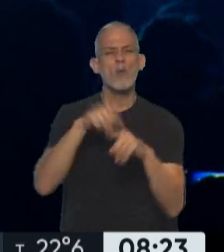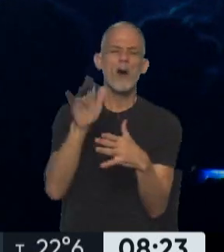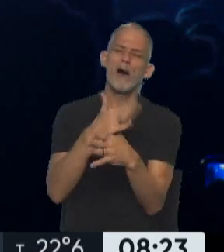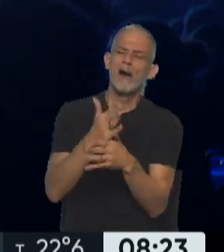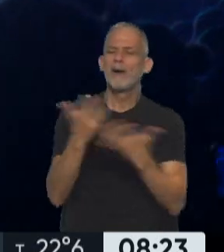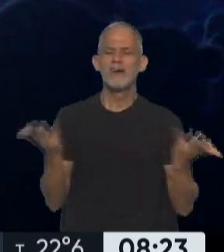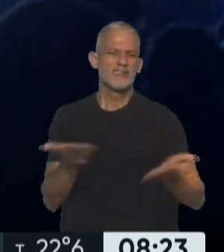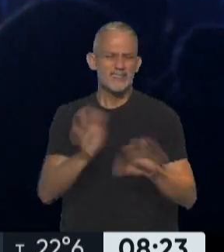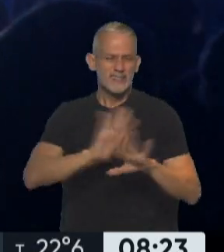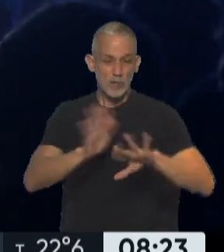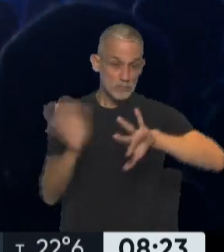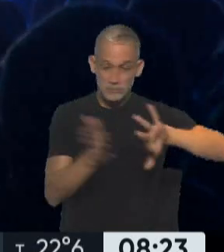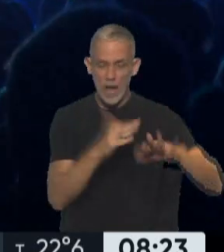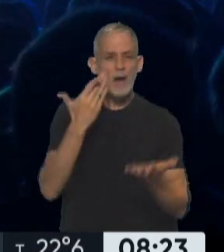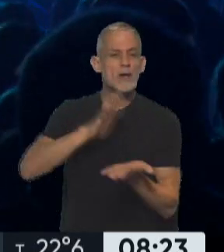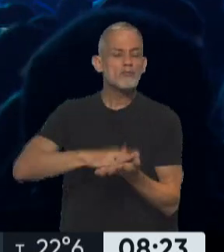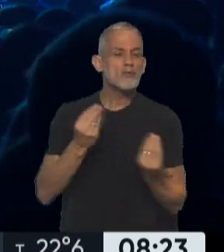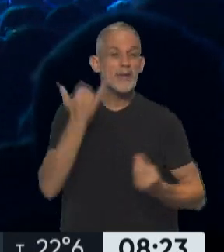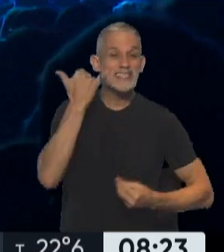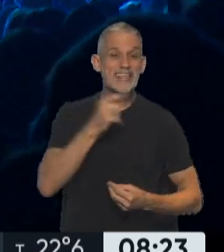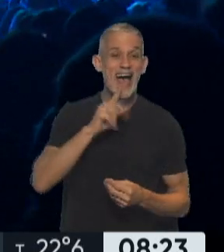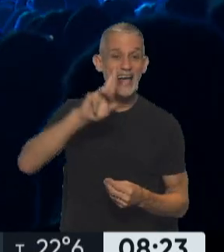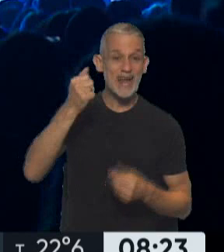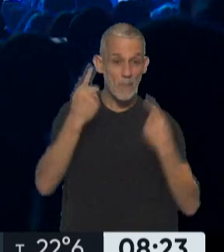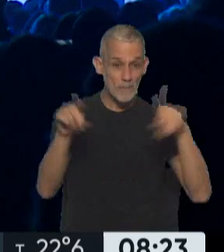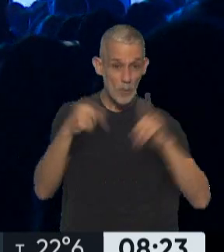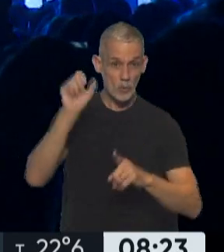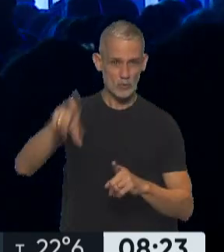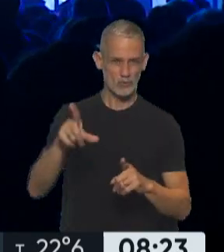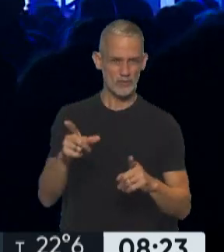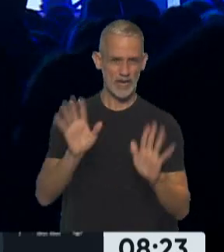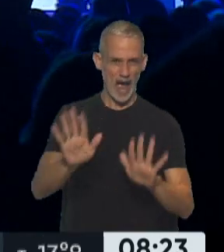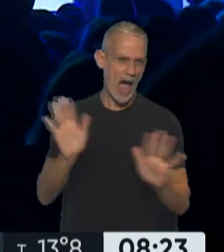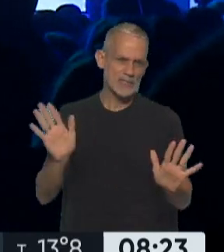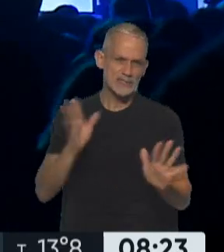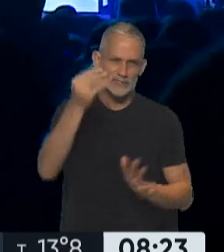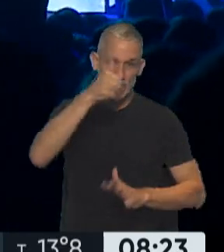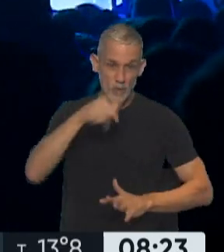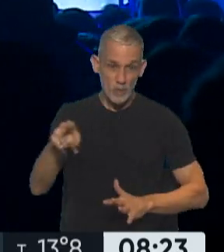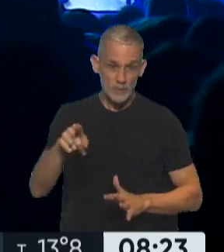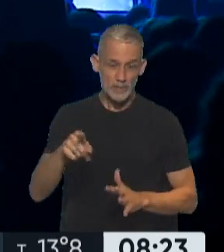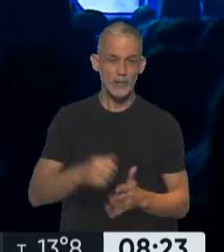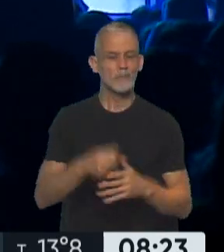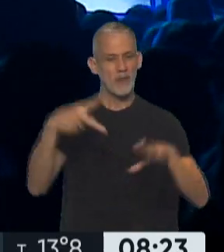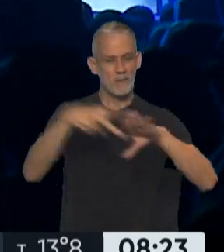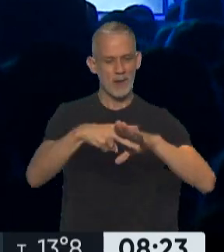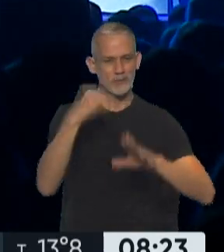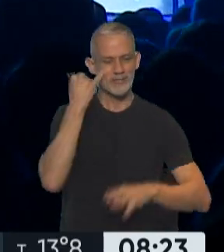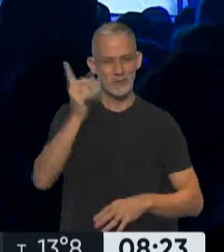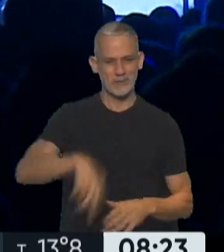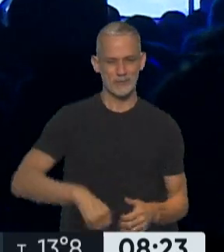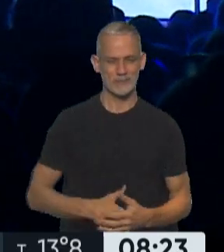relaciones afectivas. Nosotros estamos acá para hablar de Yatra y su música, que así sonaba este fin de semana en el Arena. Pausa.